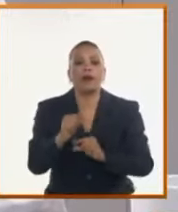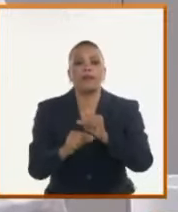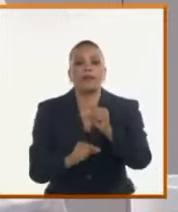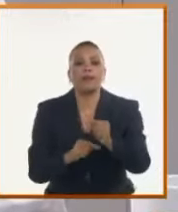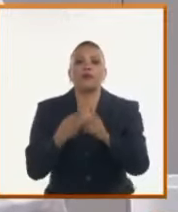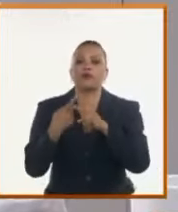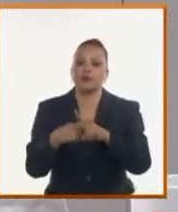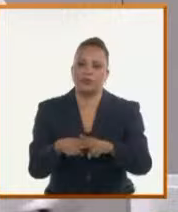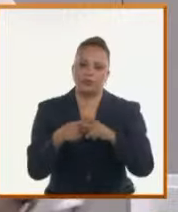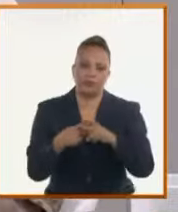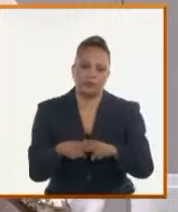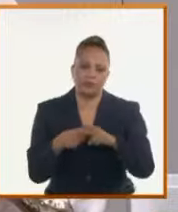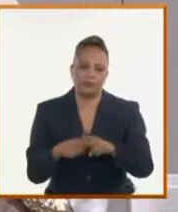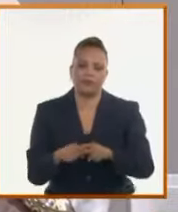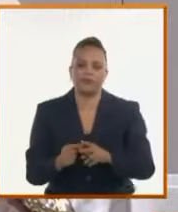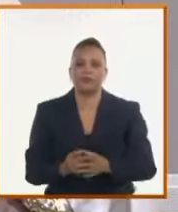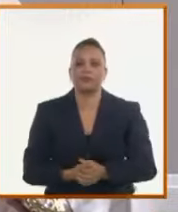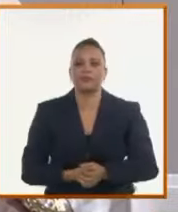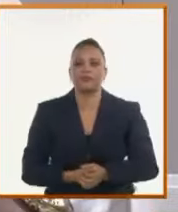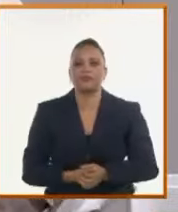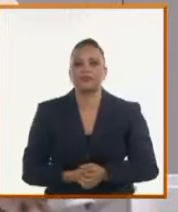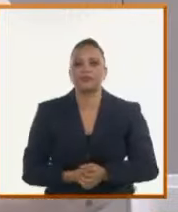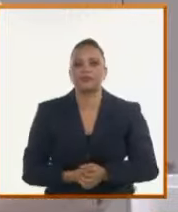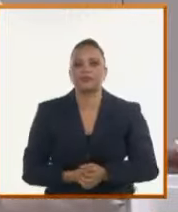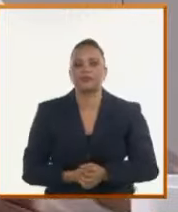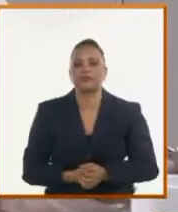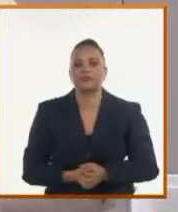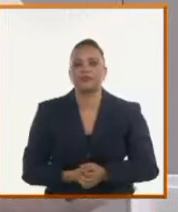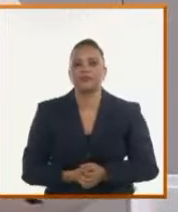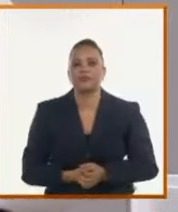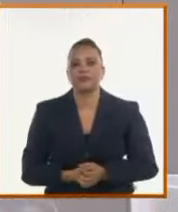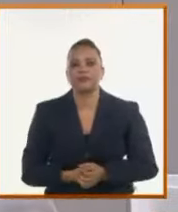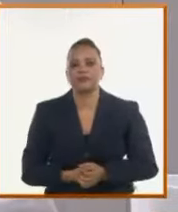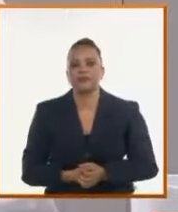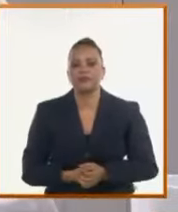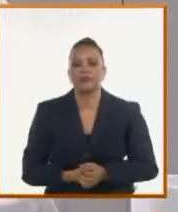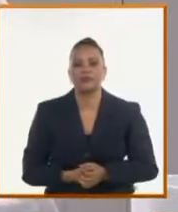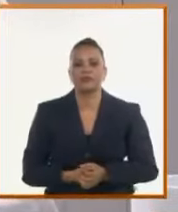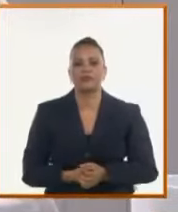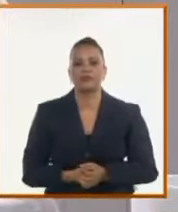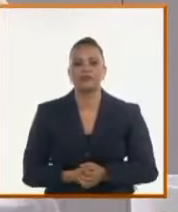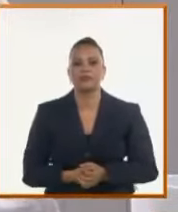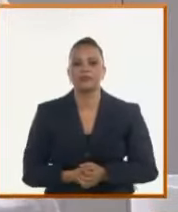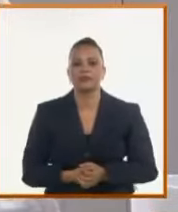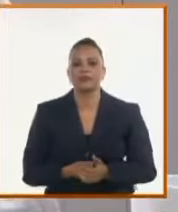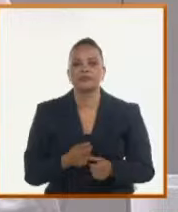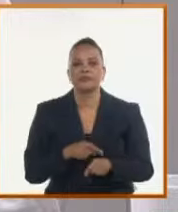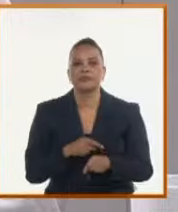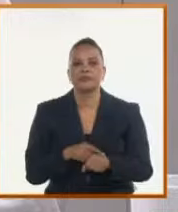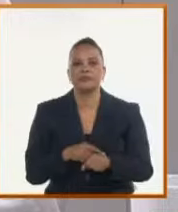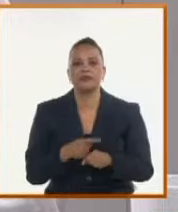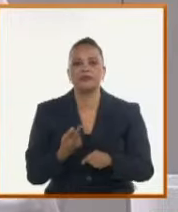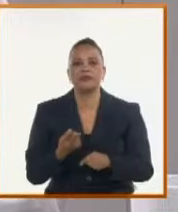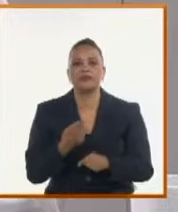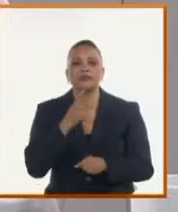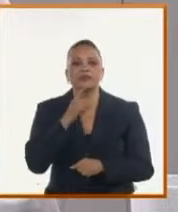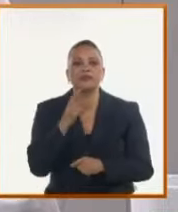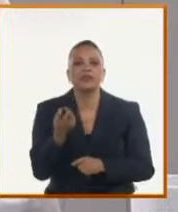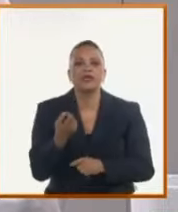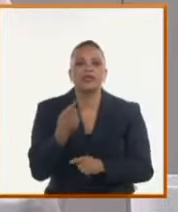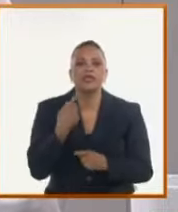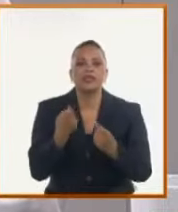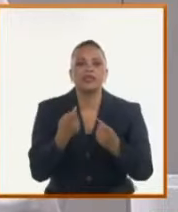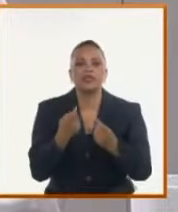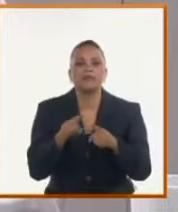solución a ello Qué sucedió en el tiempo lo mismo que en el servicio de el financiamiento oportuno no